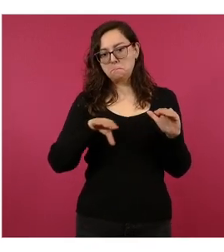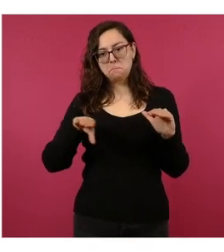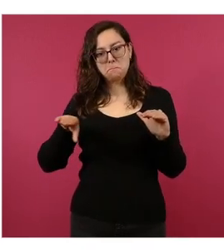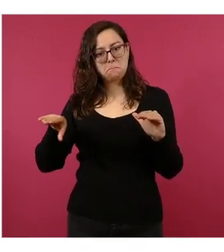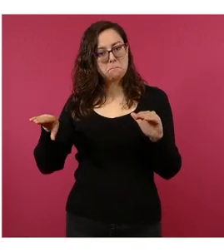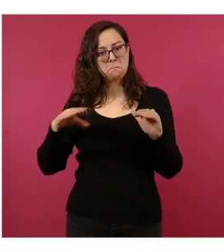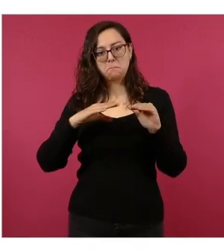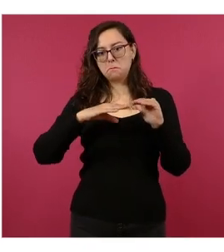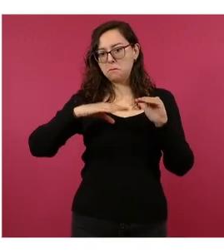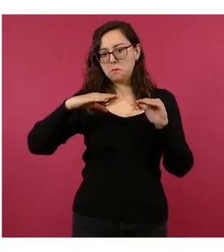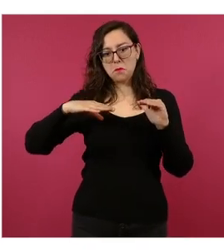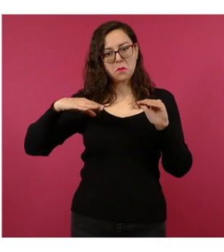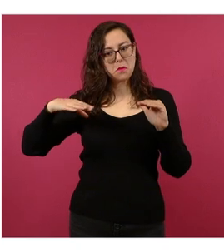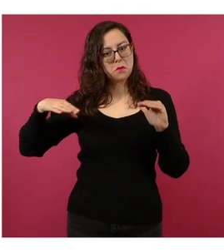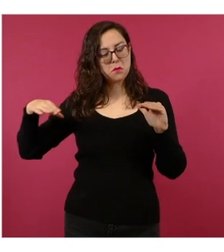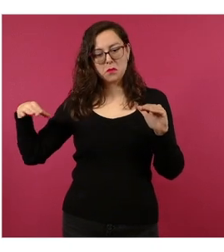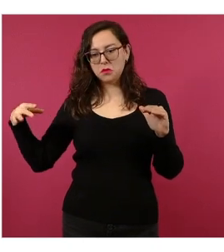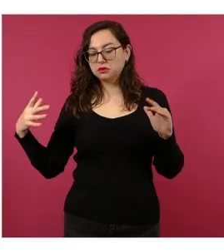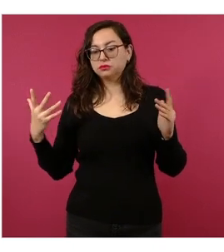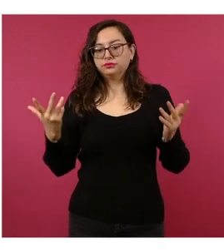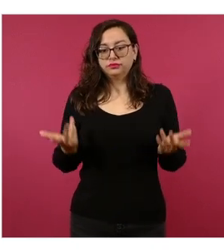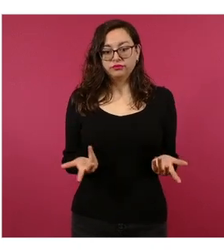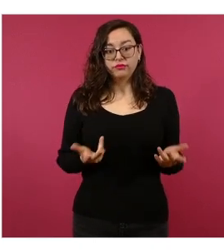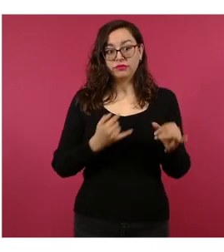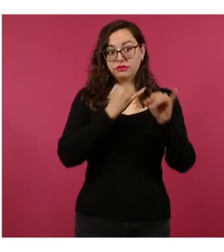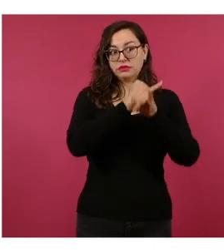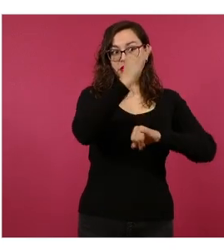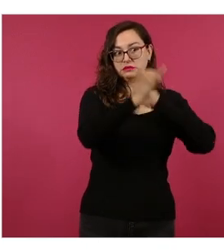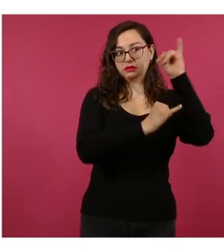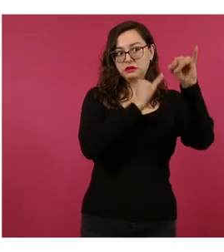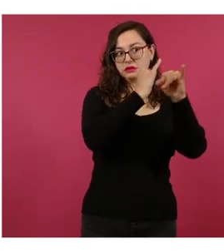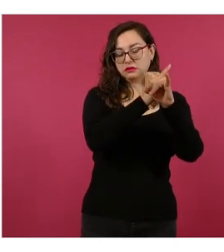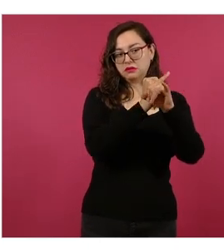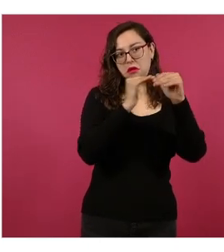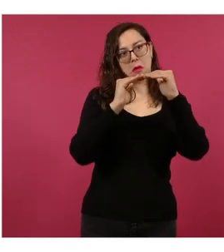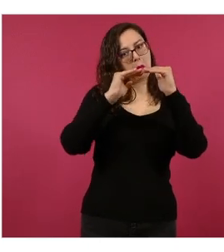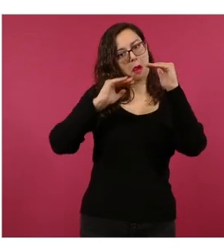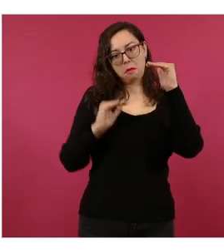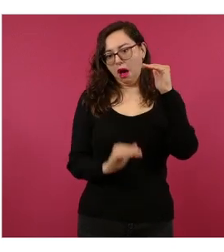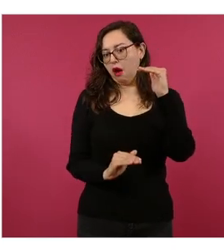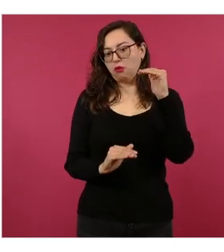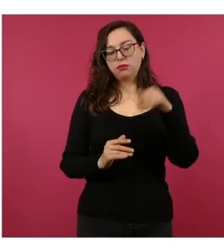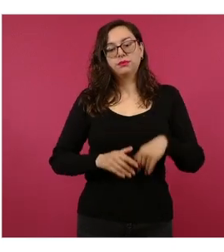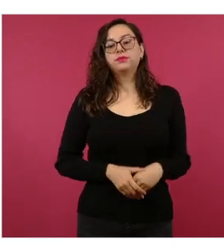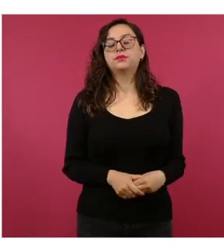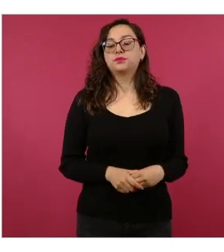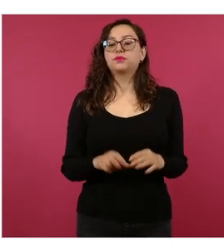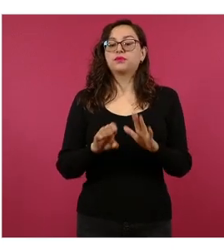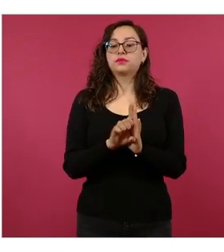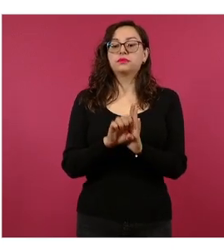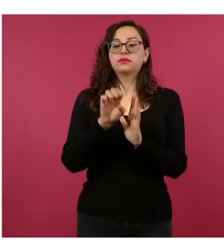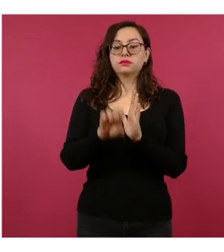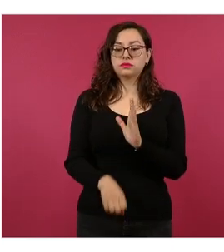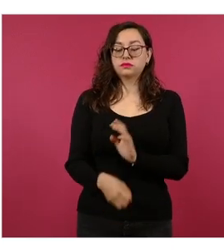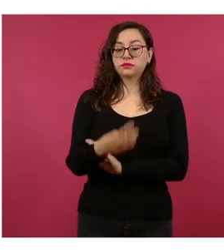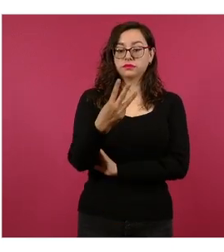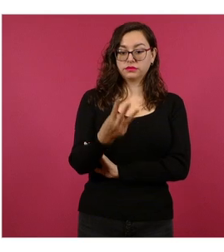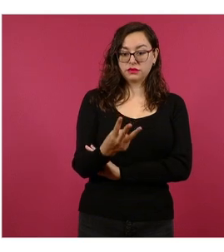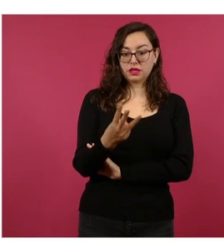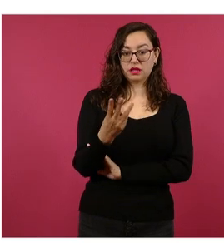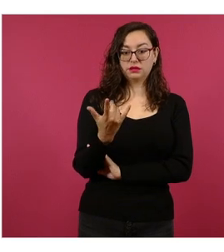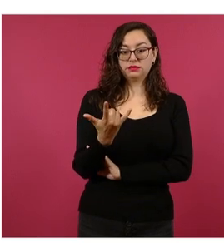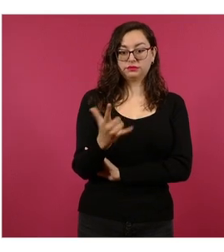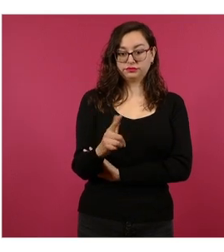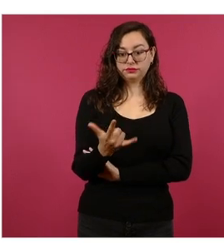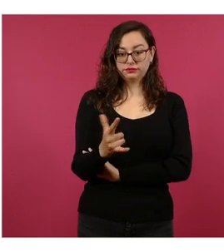precios y siempre, ya desde hace tiempo, por debajo de esos referentes internacionales. Por ejemplo, para el 3 de julio, en